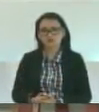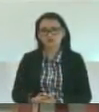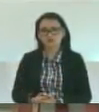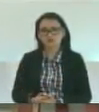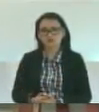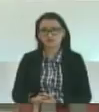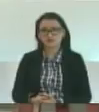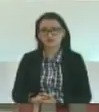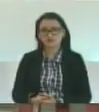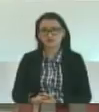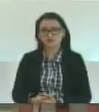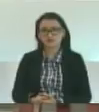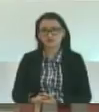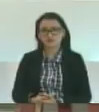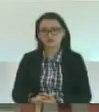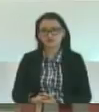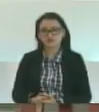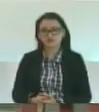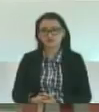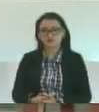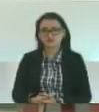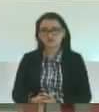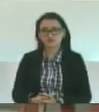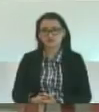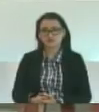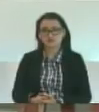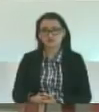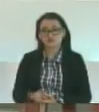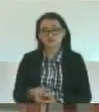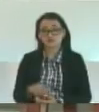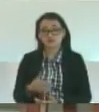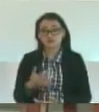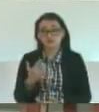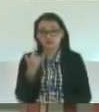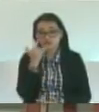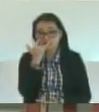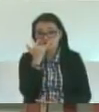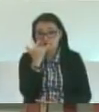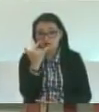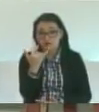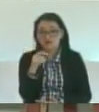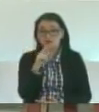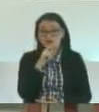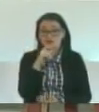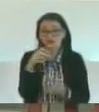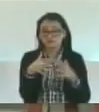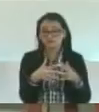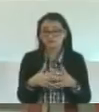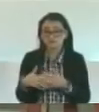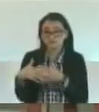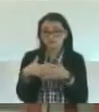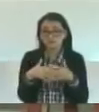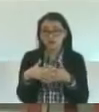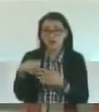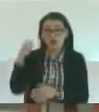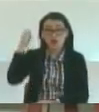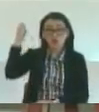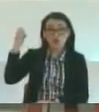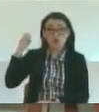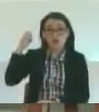lo cual atrae el voraz apetito de los imperios del norte y de Europa sobre